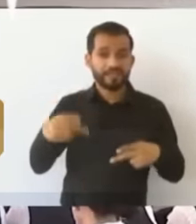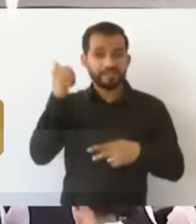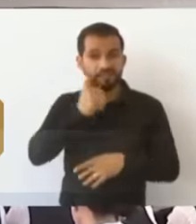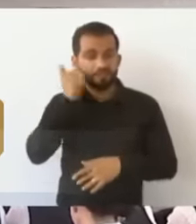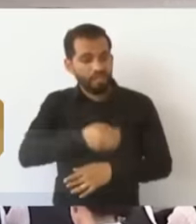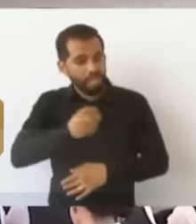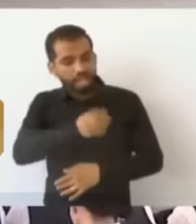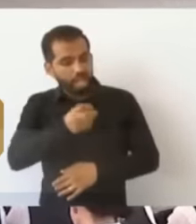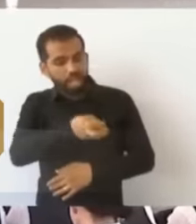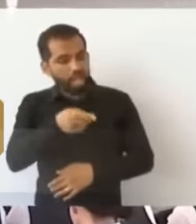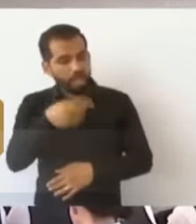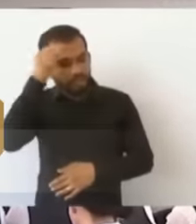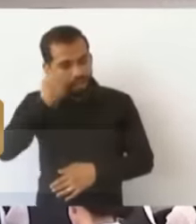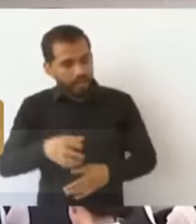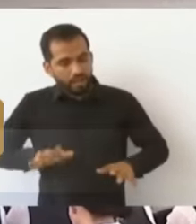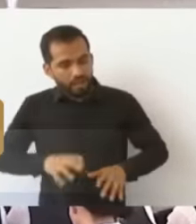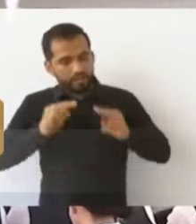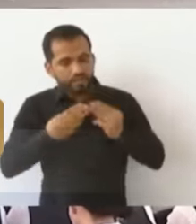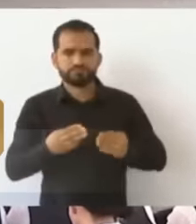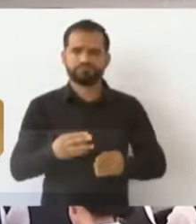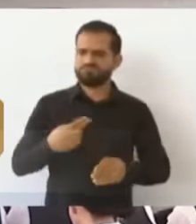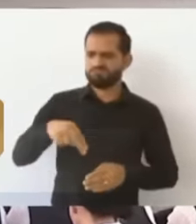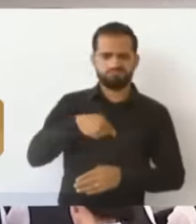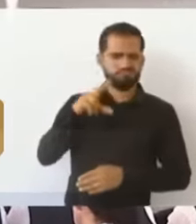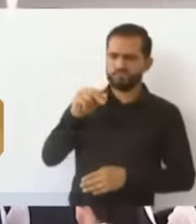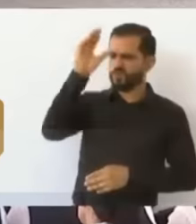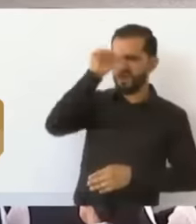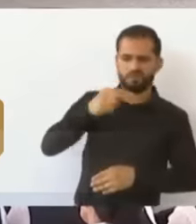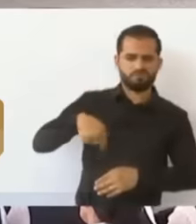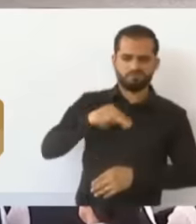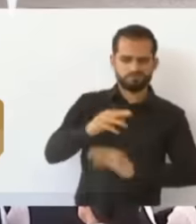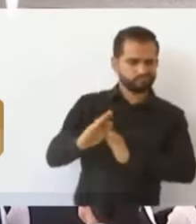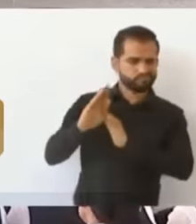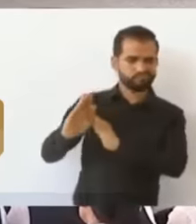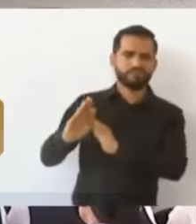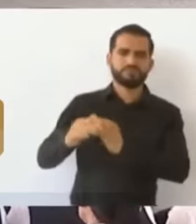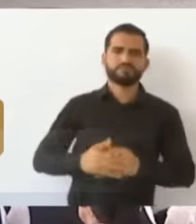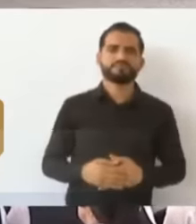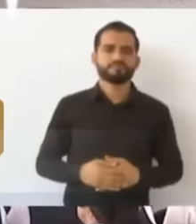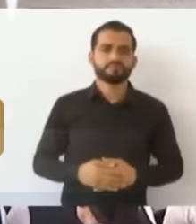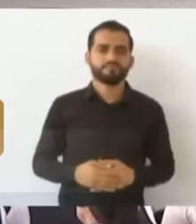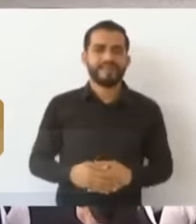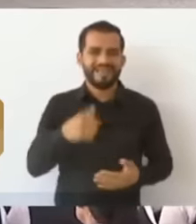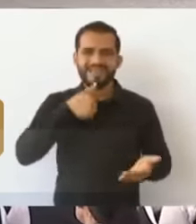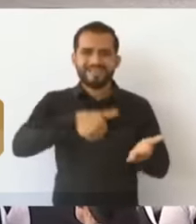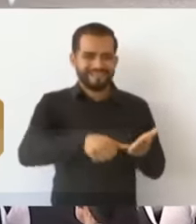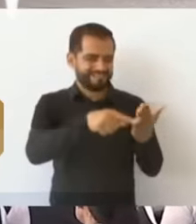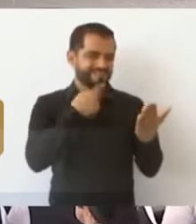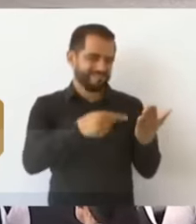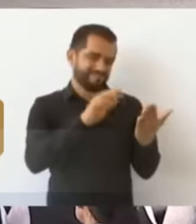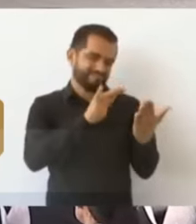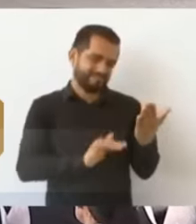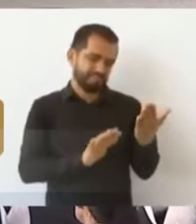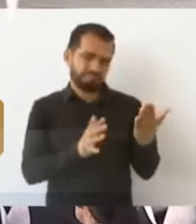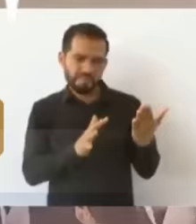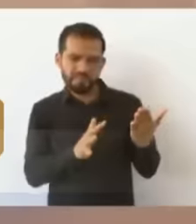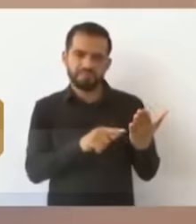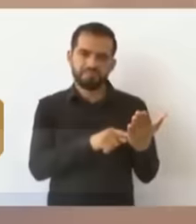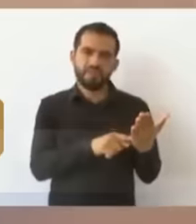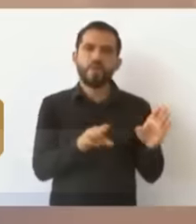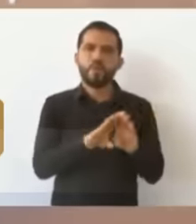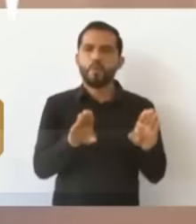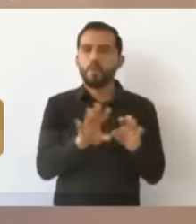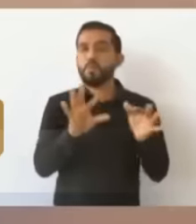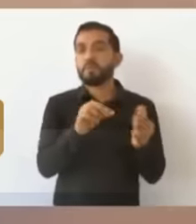él. Y lo que en esa carta se dice, presidente, pues más o menos la versión de cómo